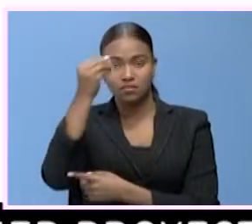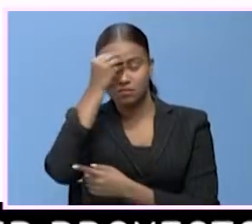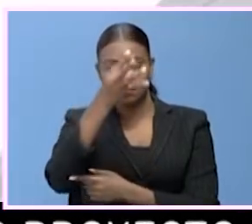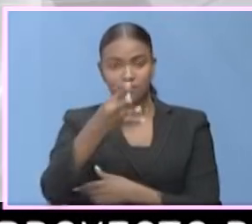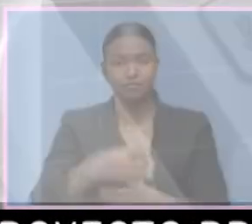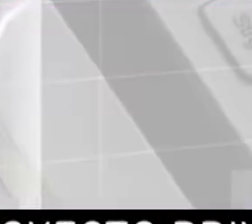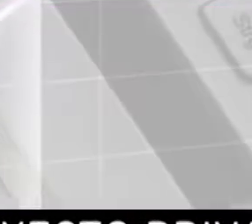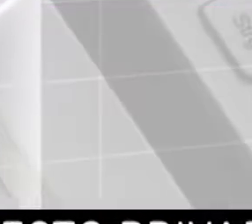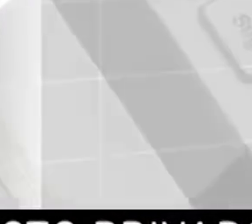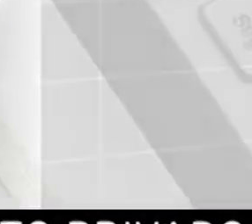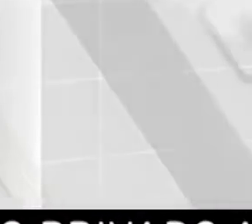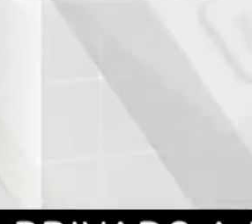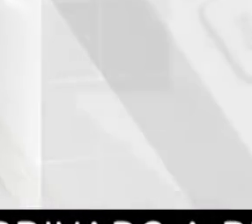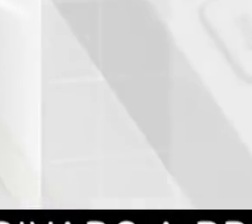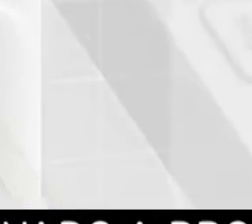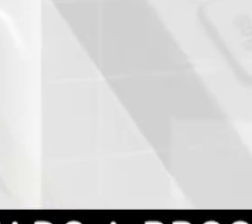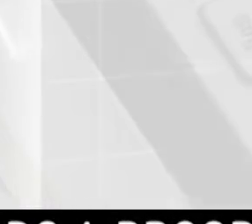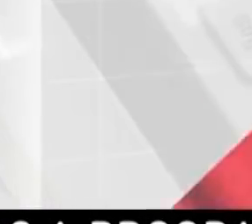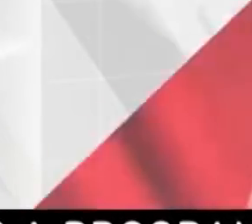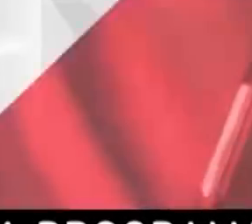Reyes.